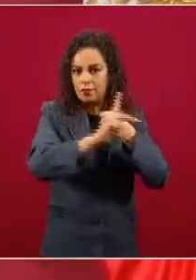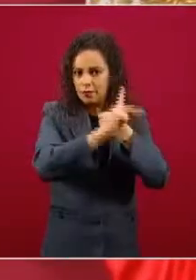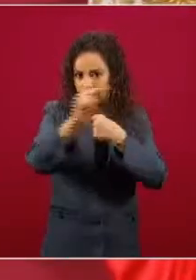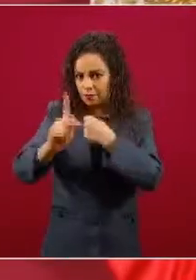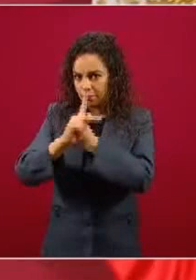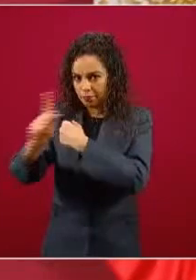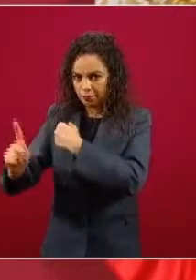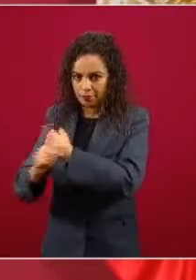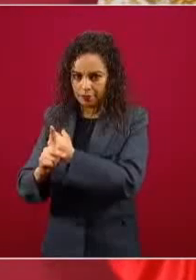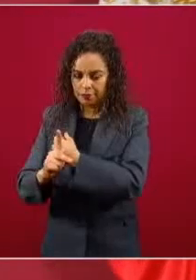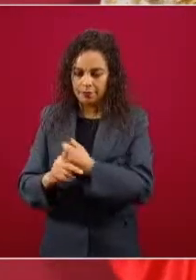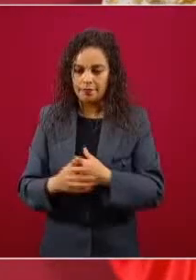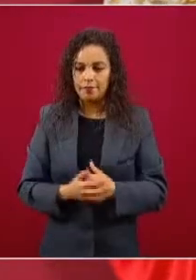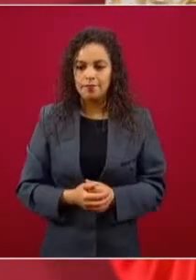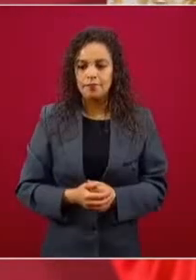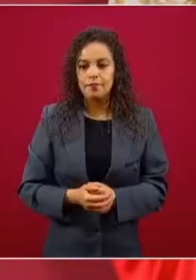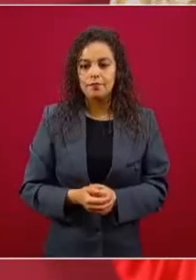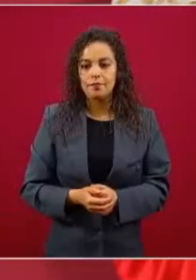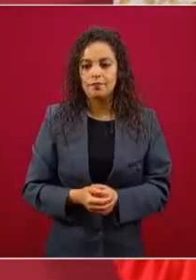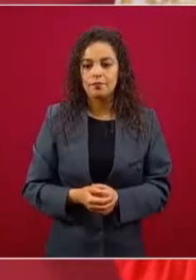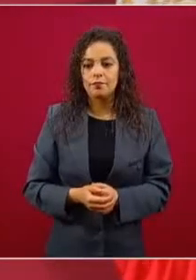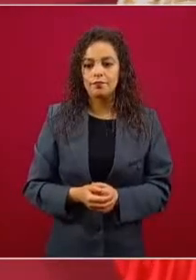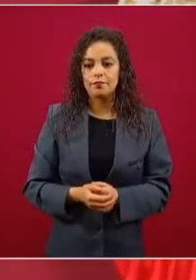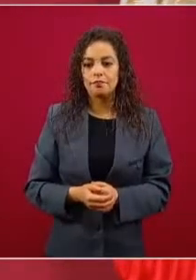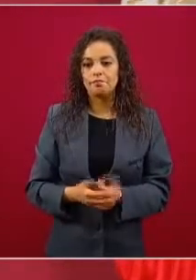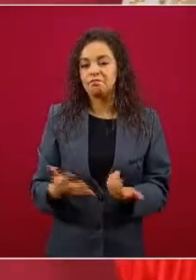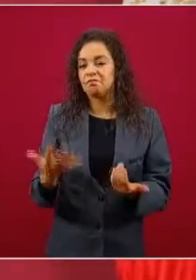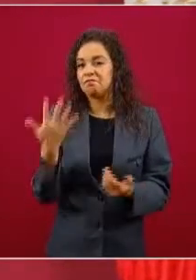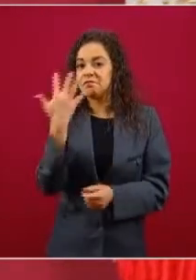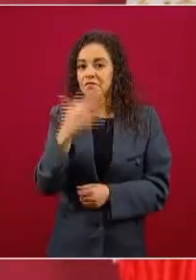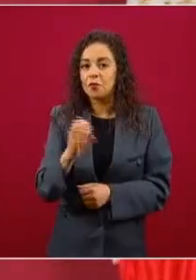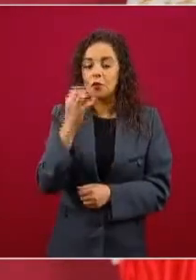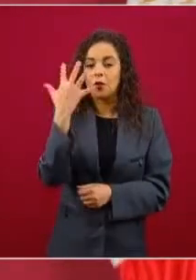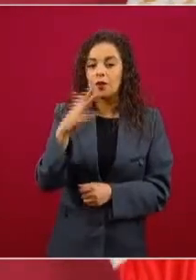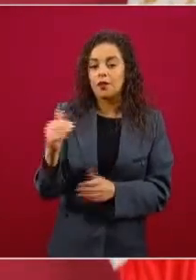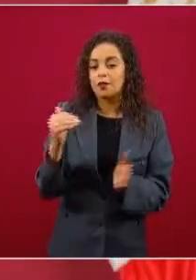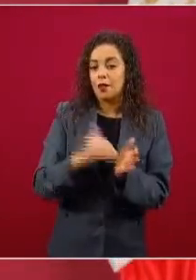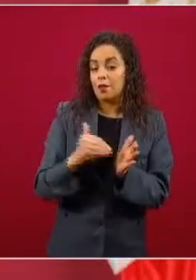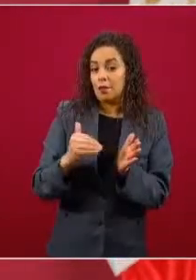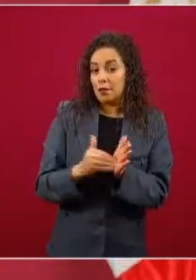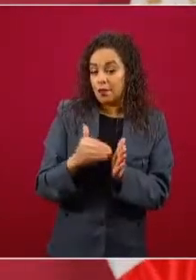pero estaríamos hablando de 10, de 15,000 millones